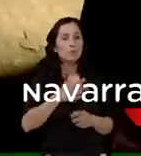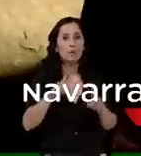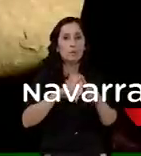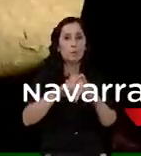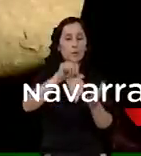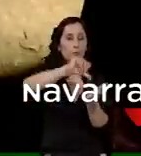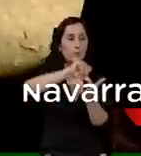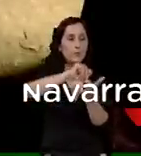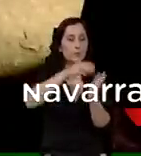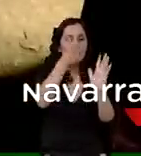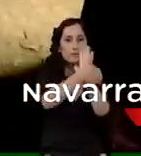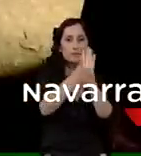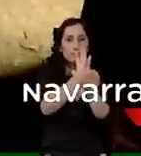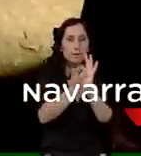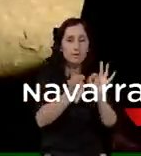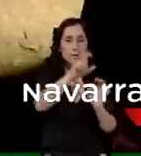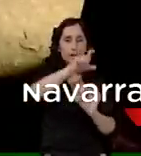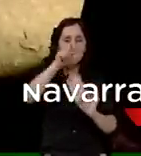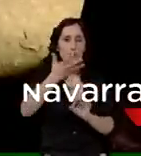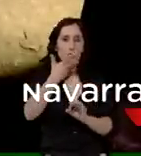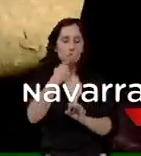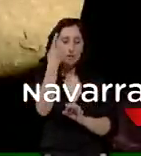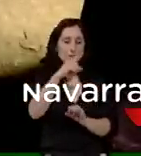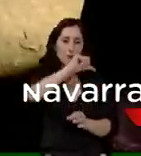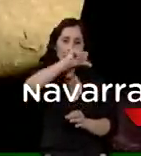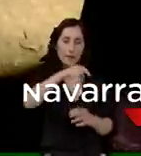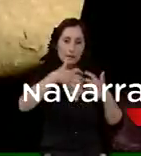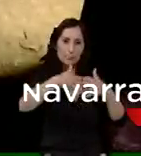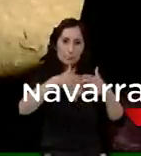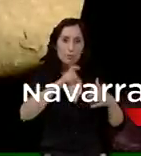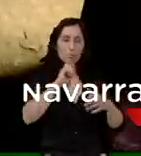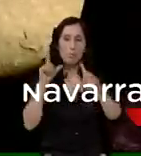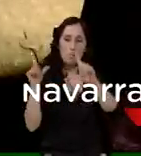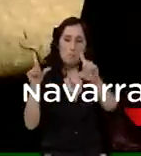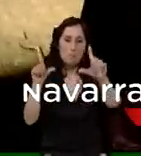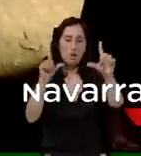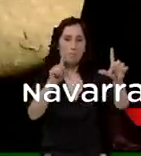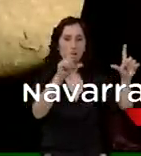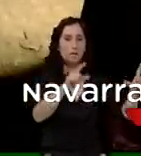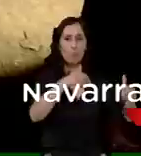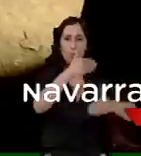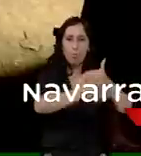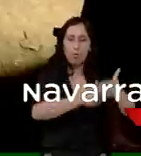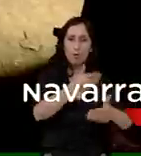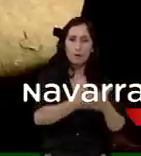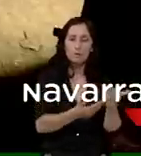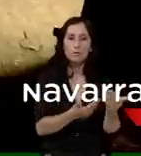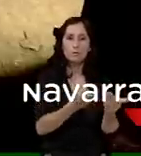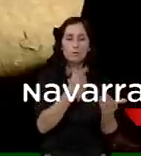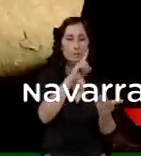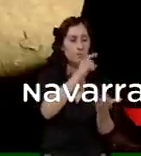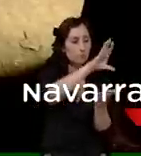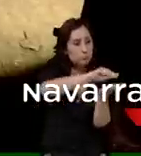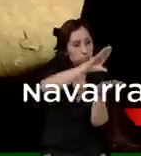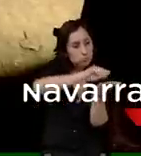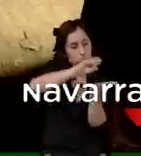interpretación del aceite, con sus paneles explicativos de todos los procesos de la recogida,